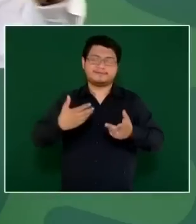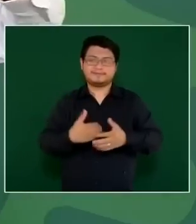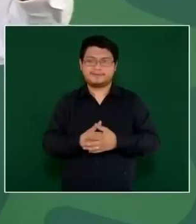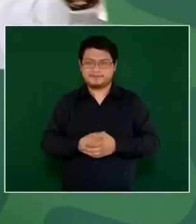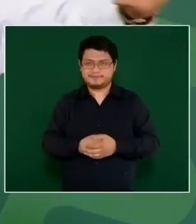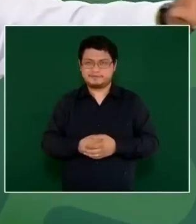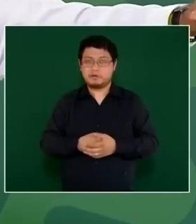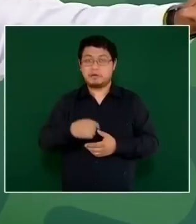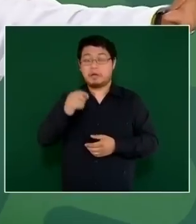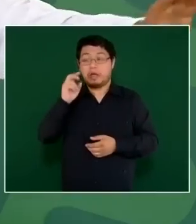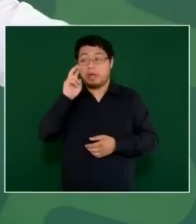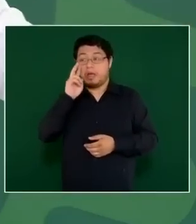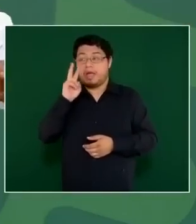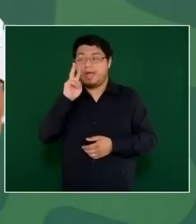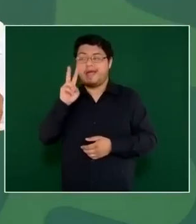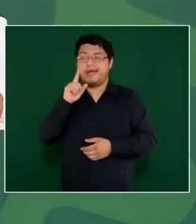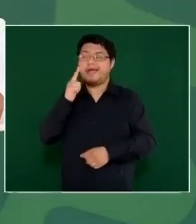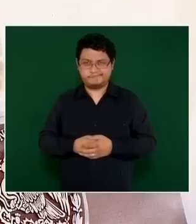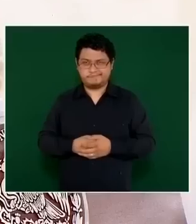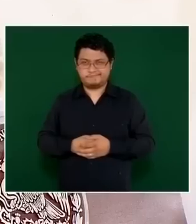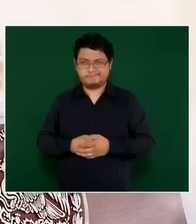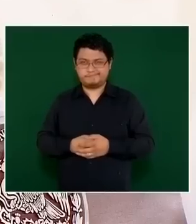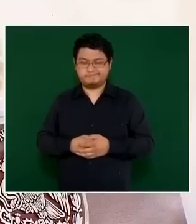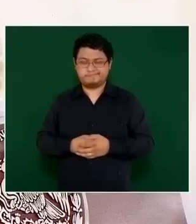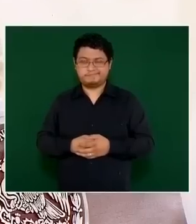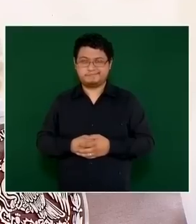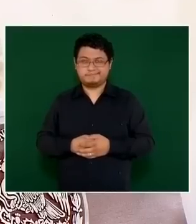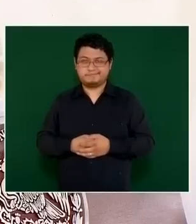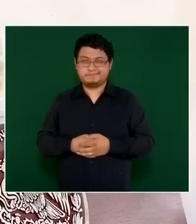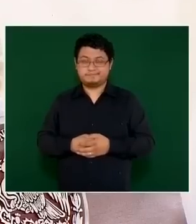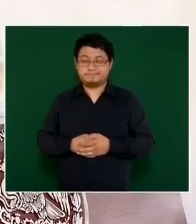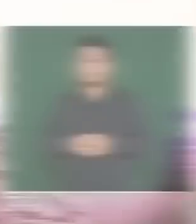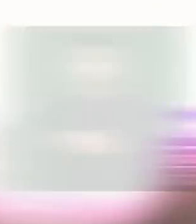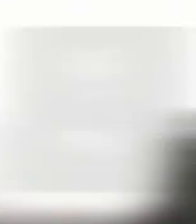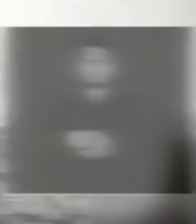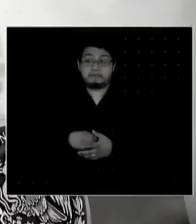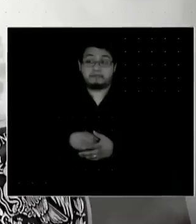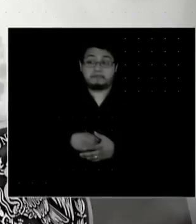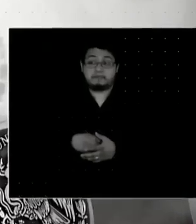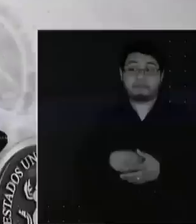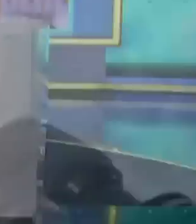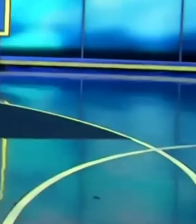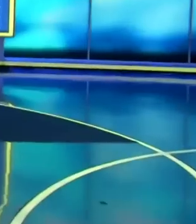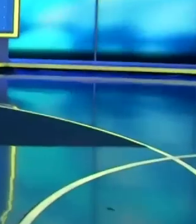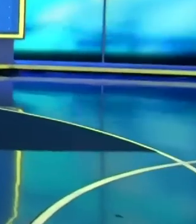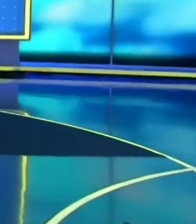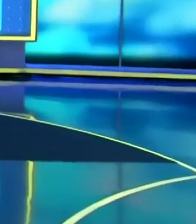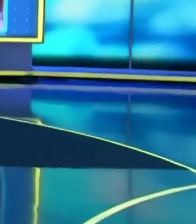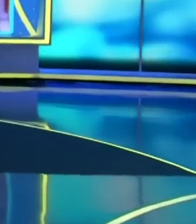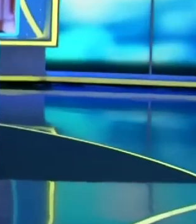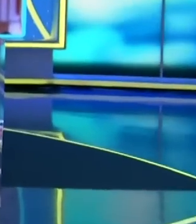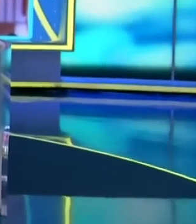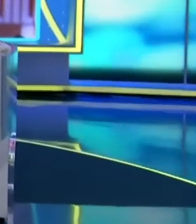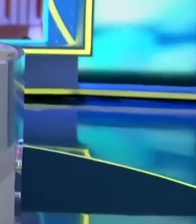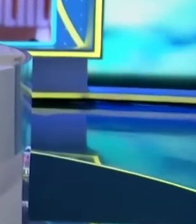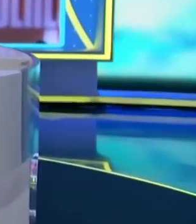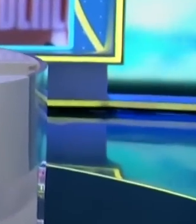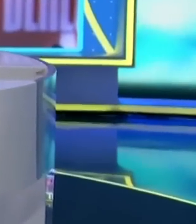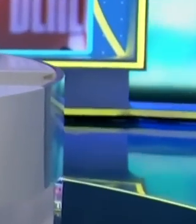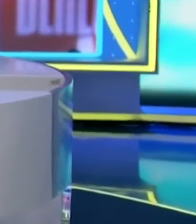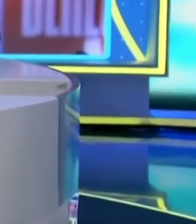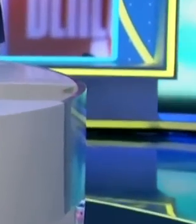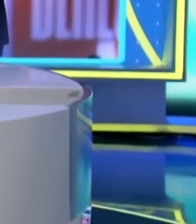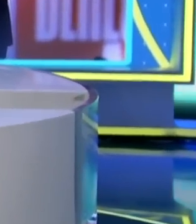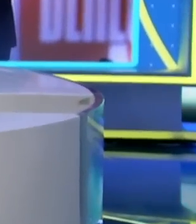para ver si me entrampaban y bueno precisamente el gobernador de Nuevo León